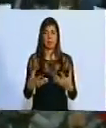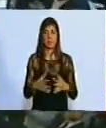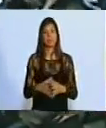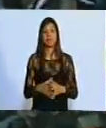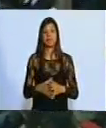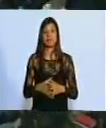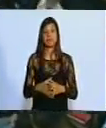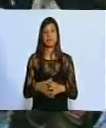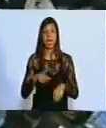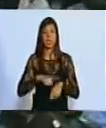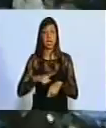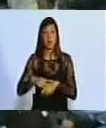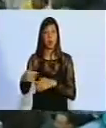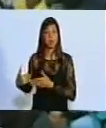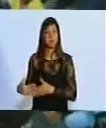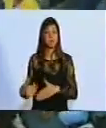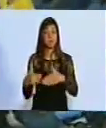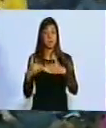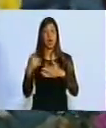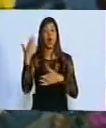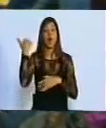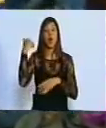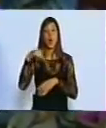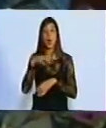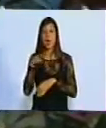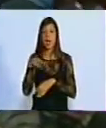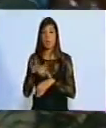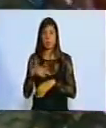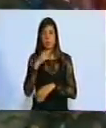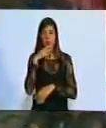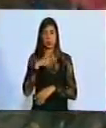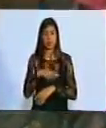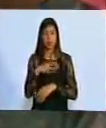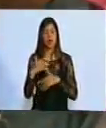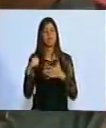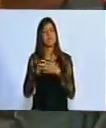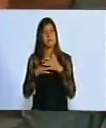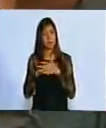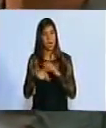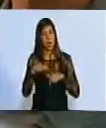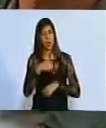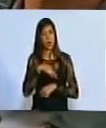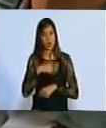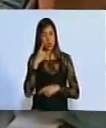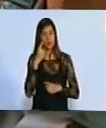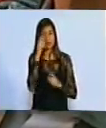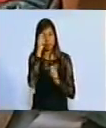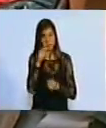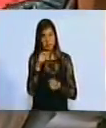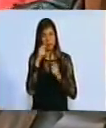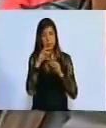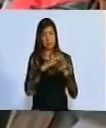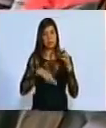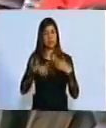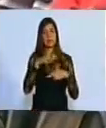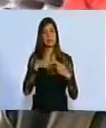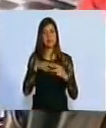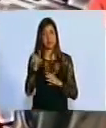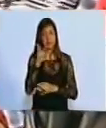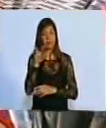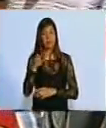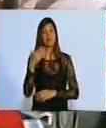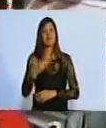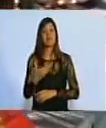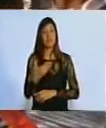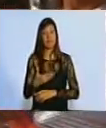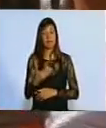una época o una república, sino la lucha histórica que hoy nos vemos reivindicada en la Revolución Bolivariana. Es